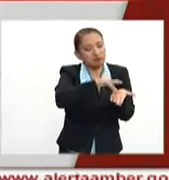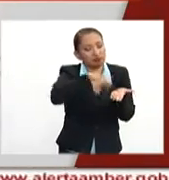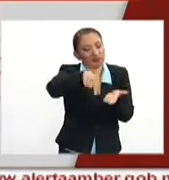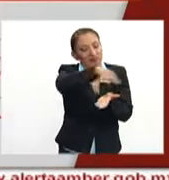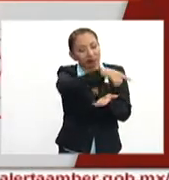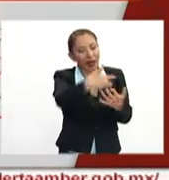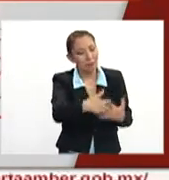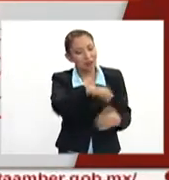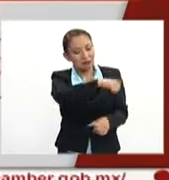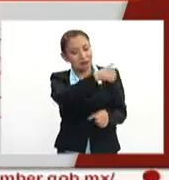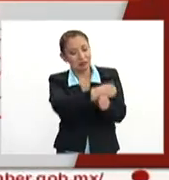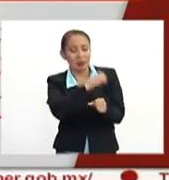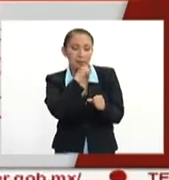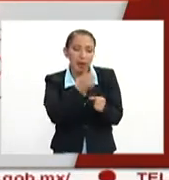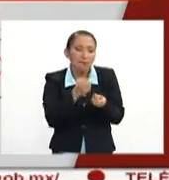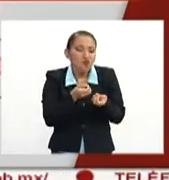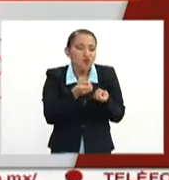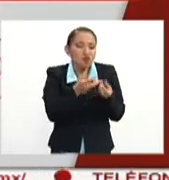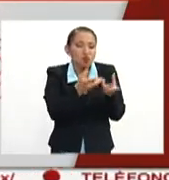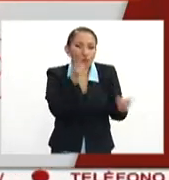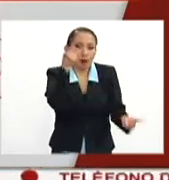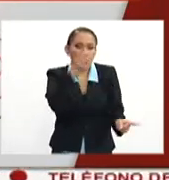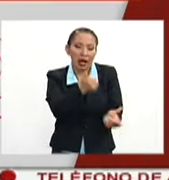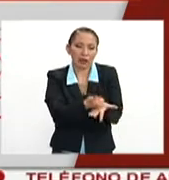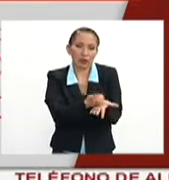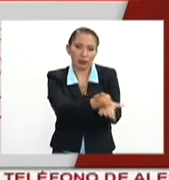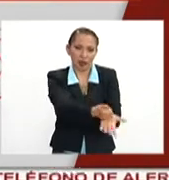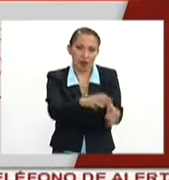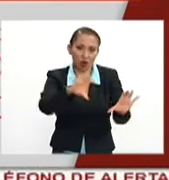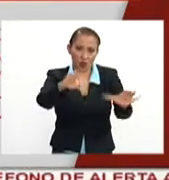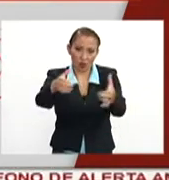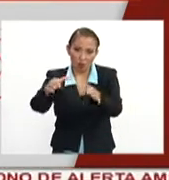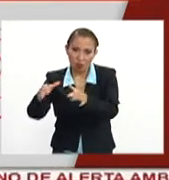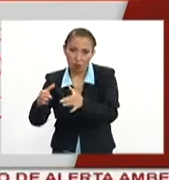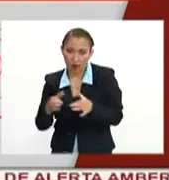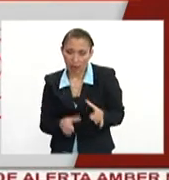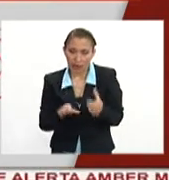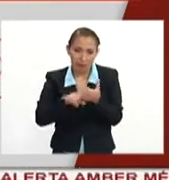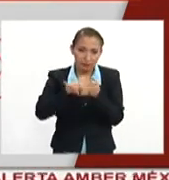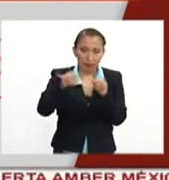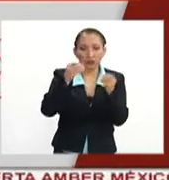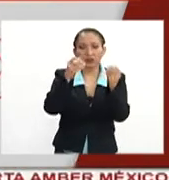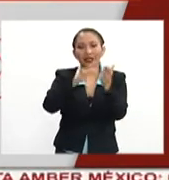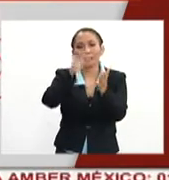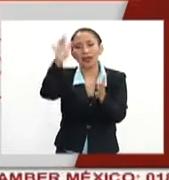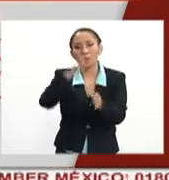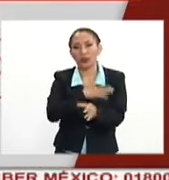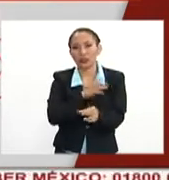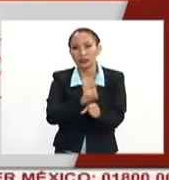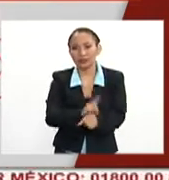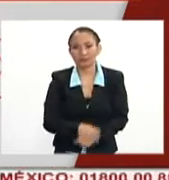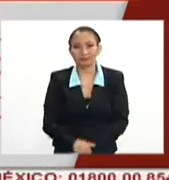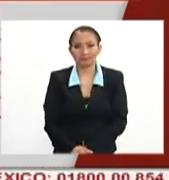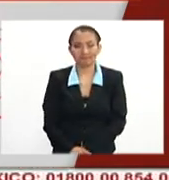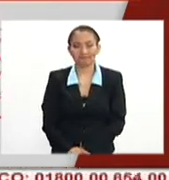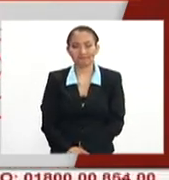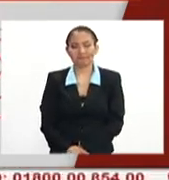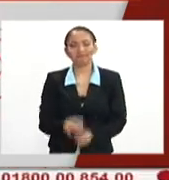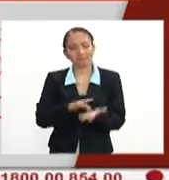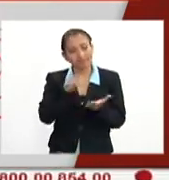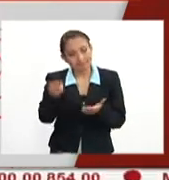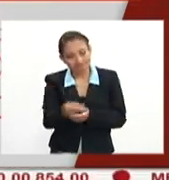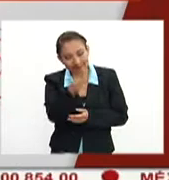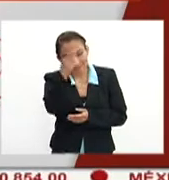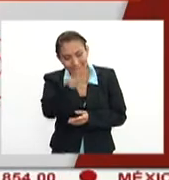ahí una empresa que también tenga un fin de ayudar a las comunidades marginadas. Muchas gracias y muy buenos días.